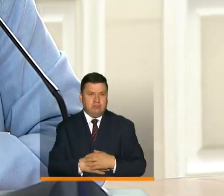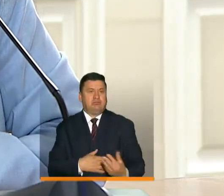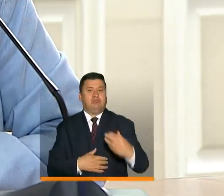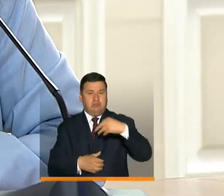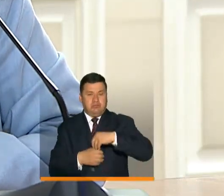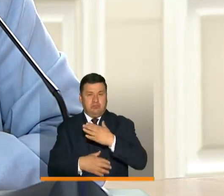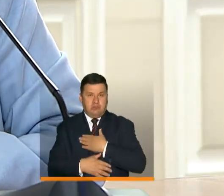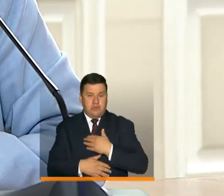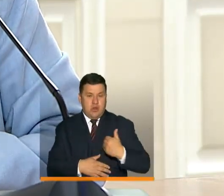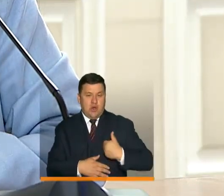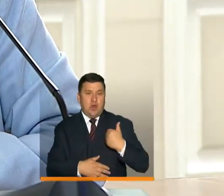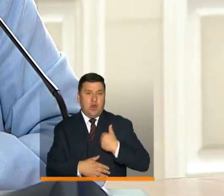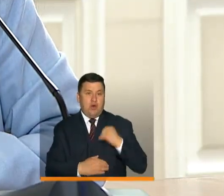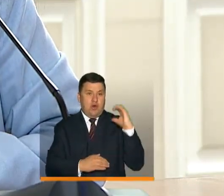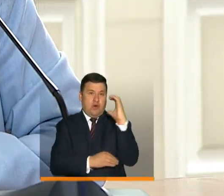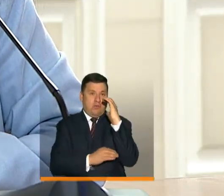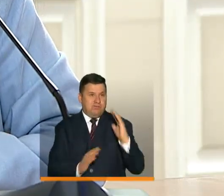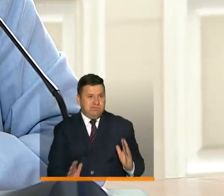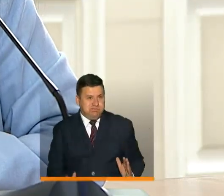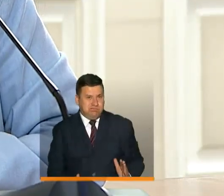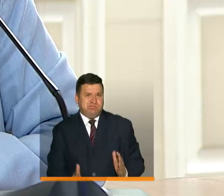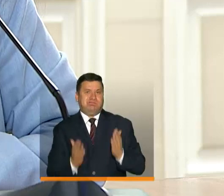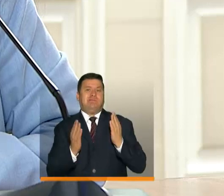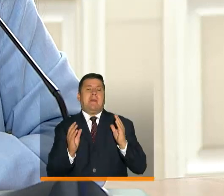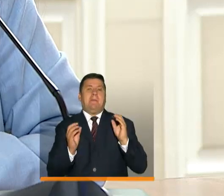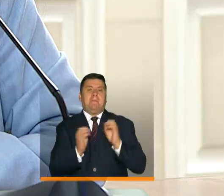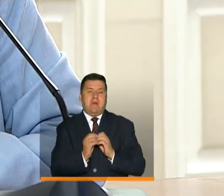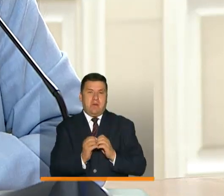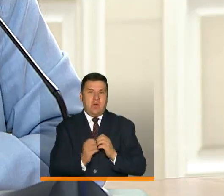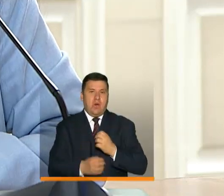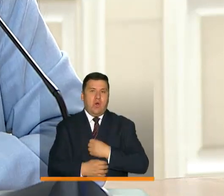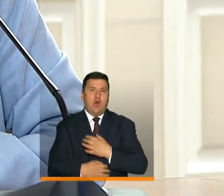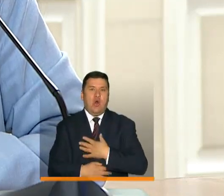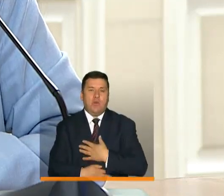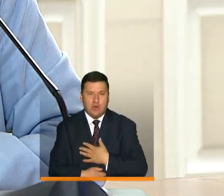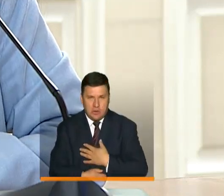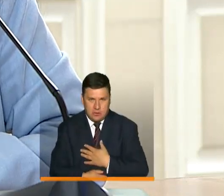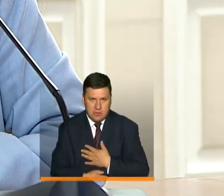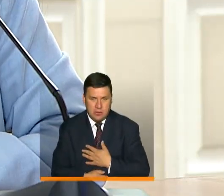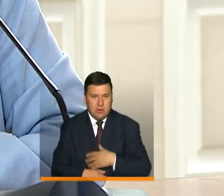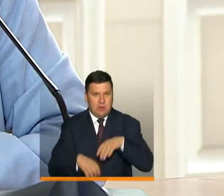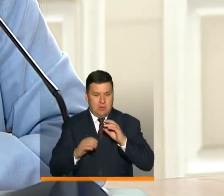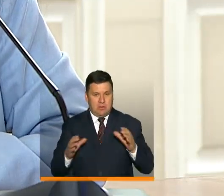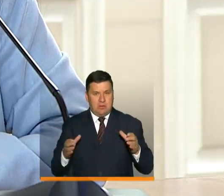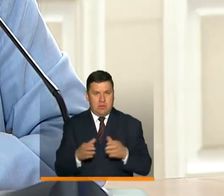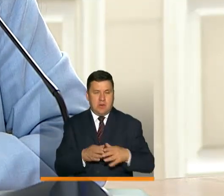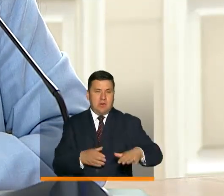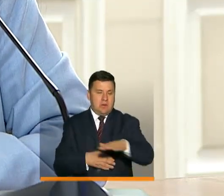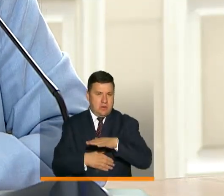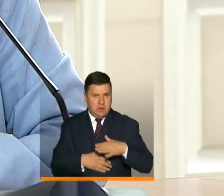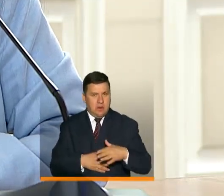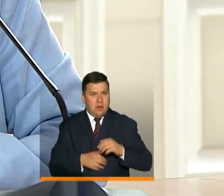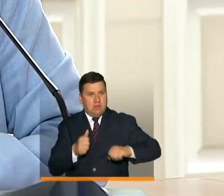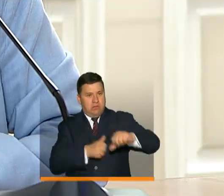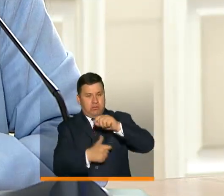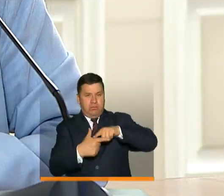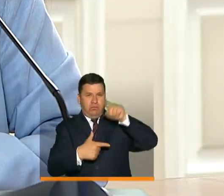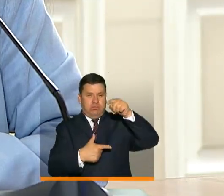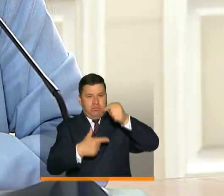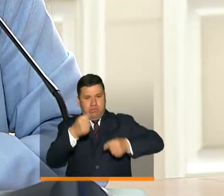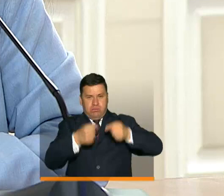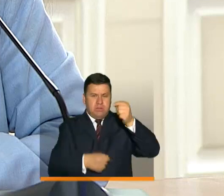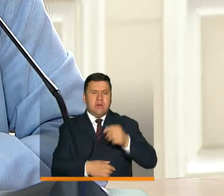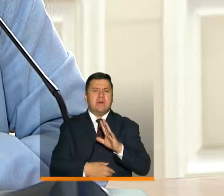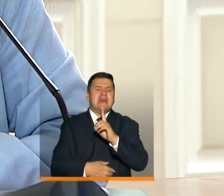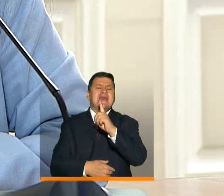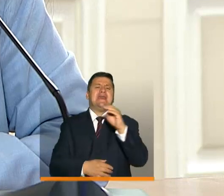incluyendo nuestros jóvenes del país, tengan una nueva oportunidad y pueda de esa manera reactivarse la economía.